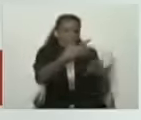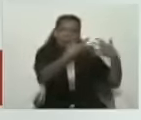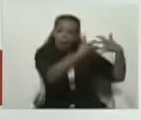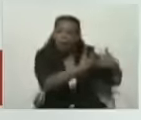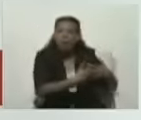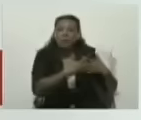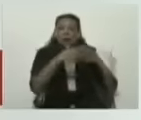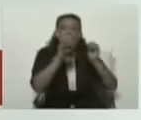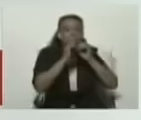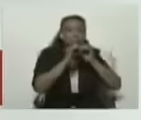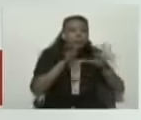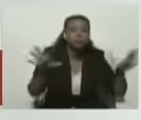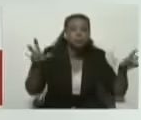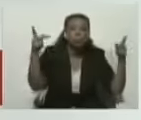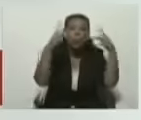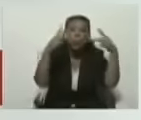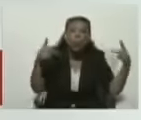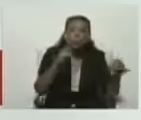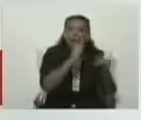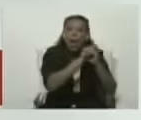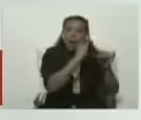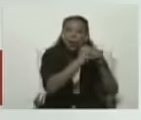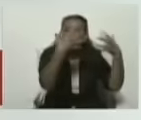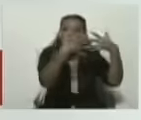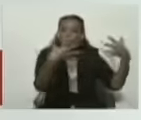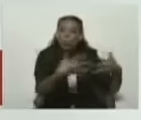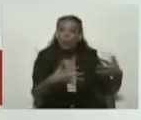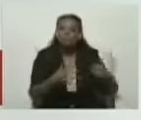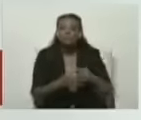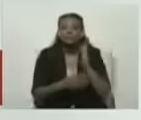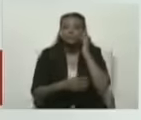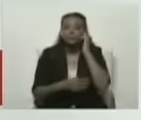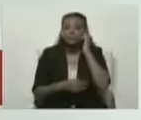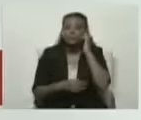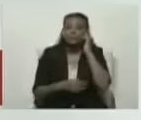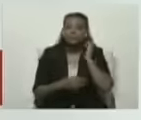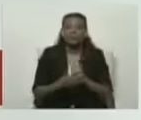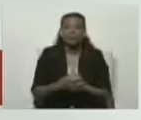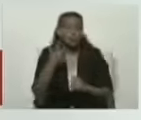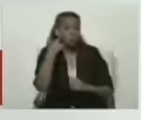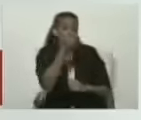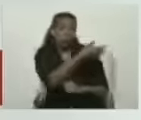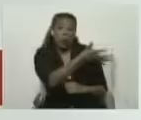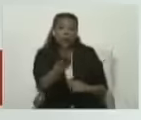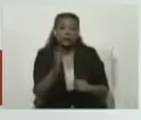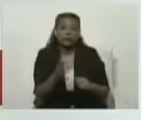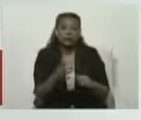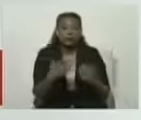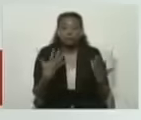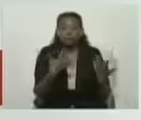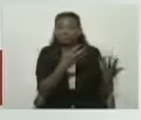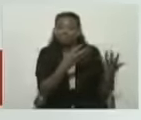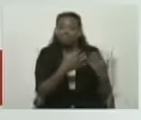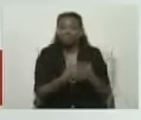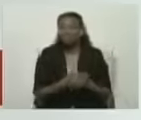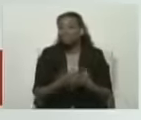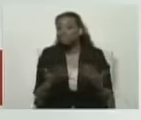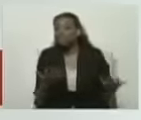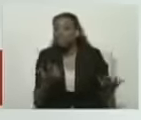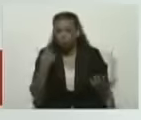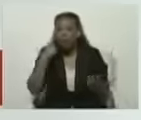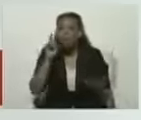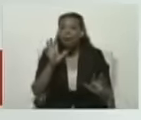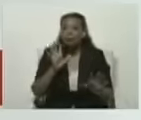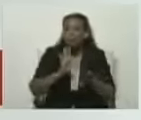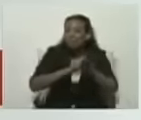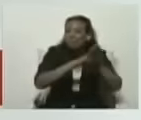los van a hacer, en la casa que empieza por B alta, donde van a estar, etcétera. Los vamos a ir,